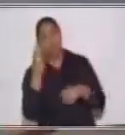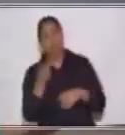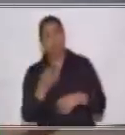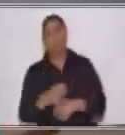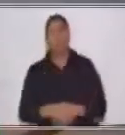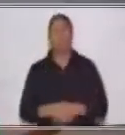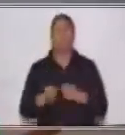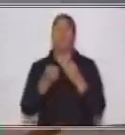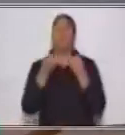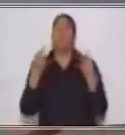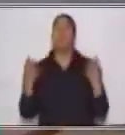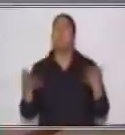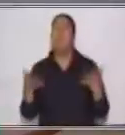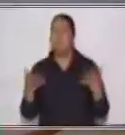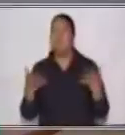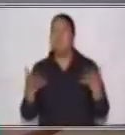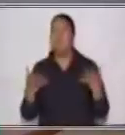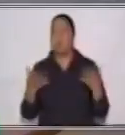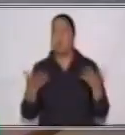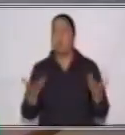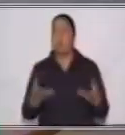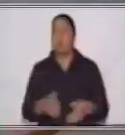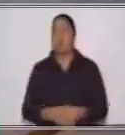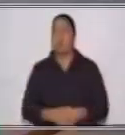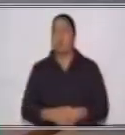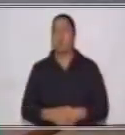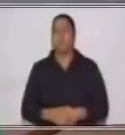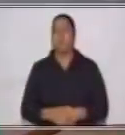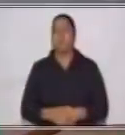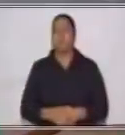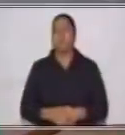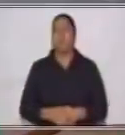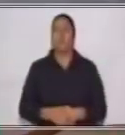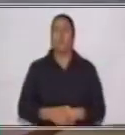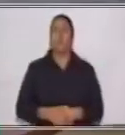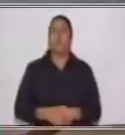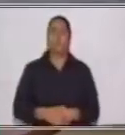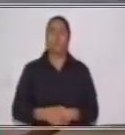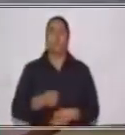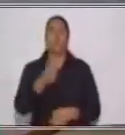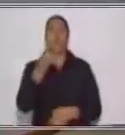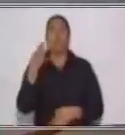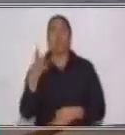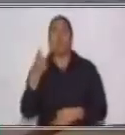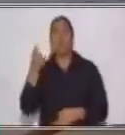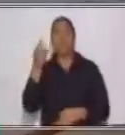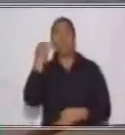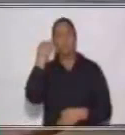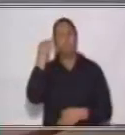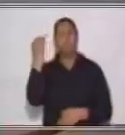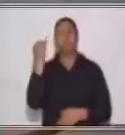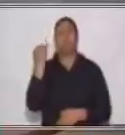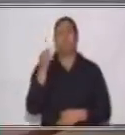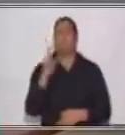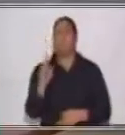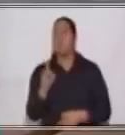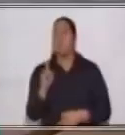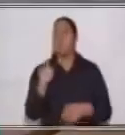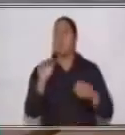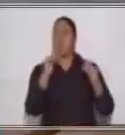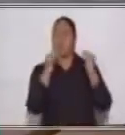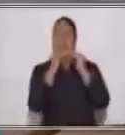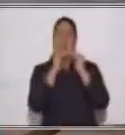numérico de la incógnita que cumple la igualdad matemática se le